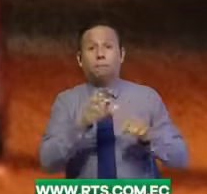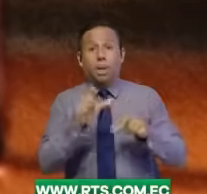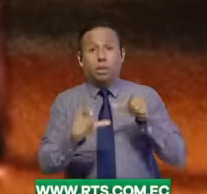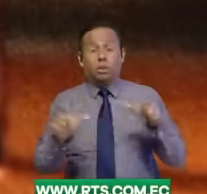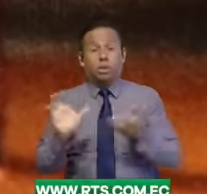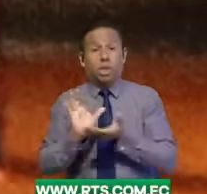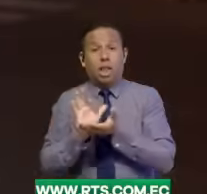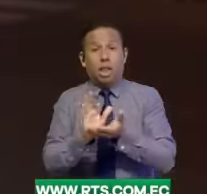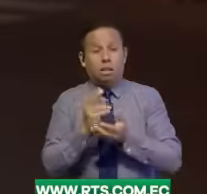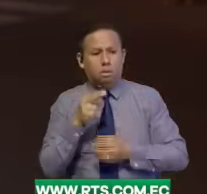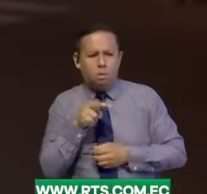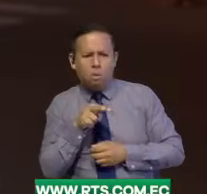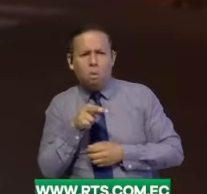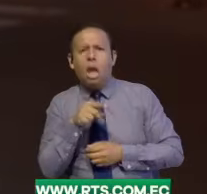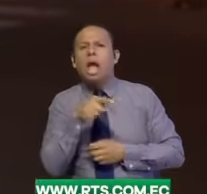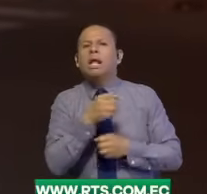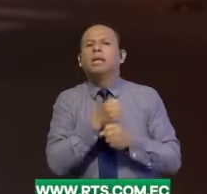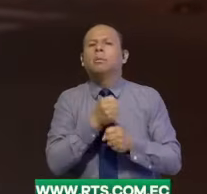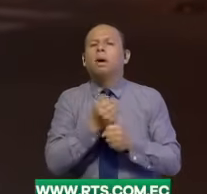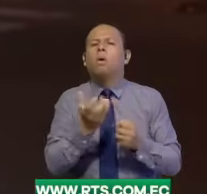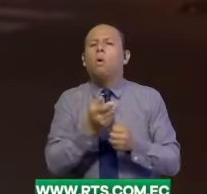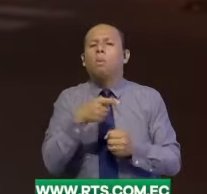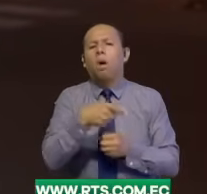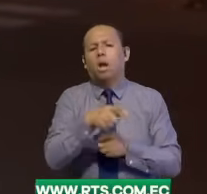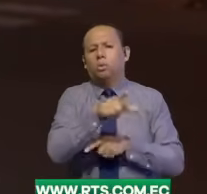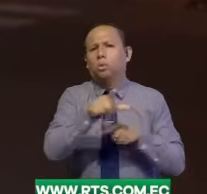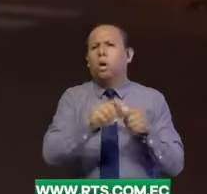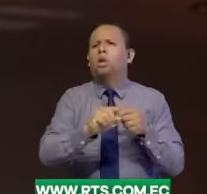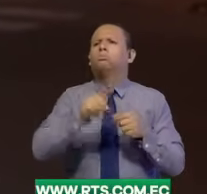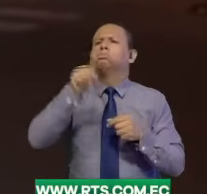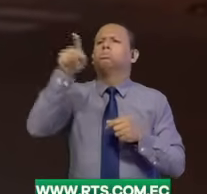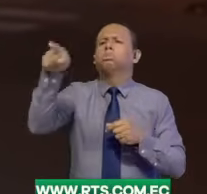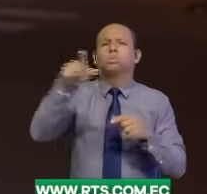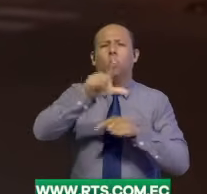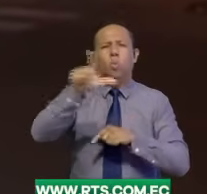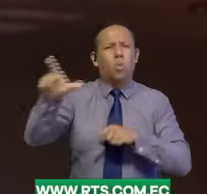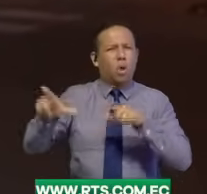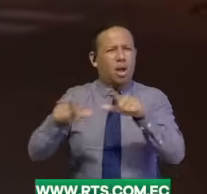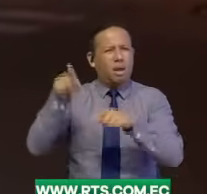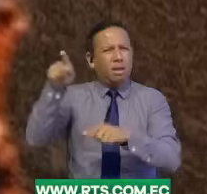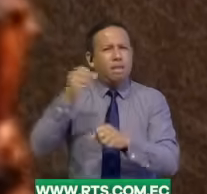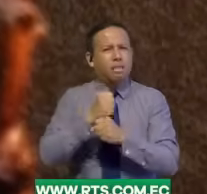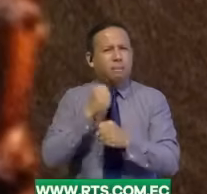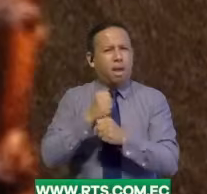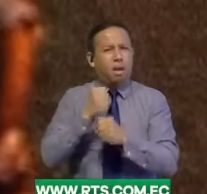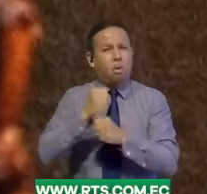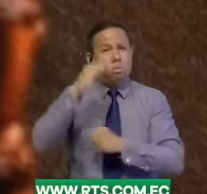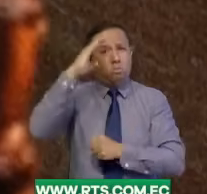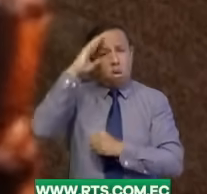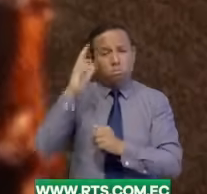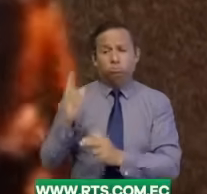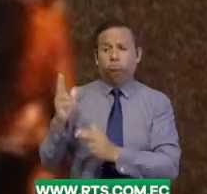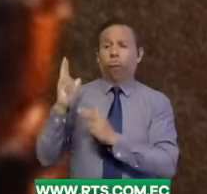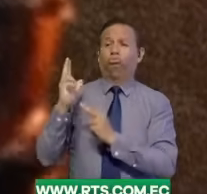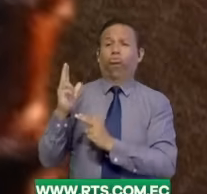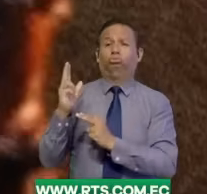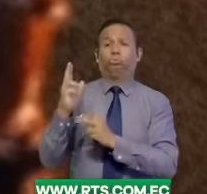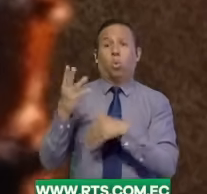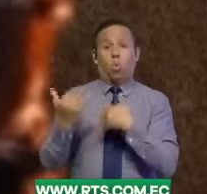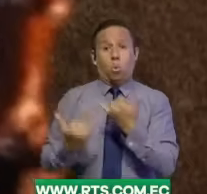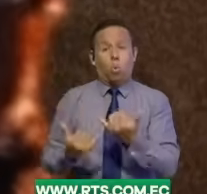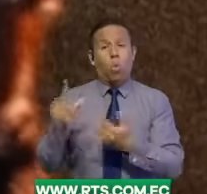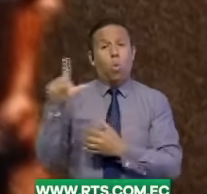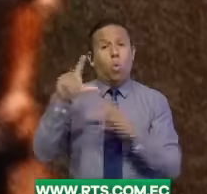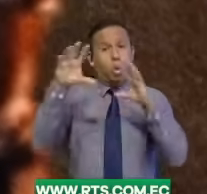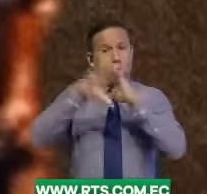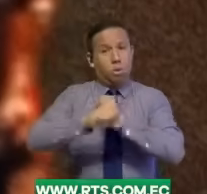que la víctima trabajaba como guardia de seguridad en una ciudadela privada. Este lunes, cuando era casi la medianoche, llegó a casa